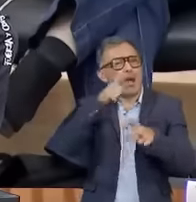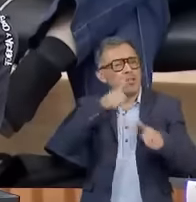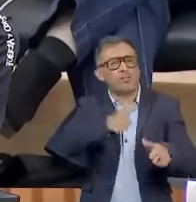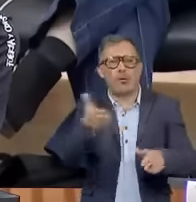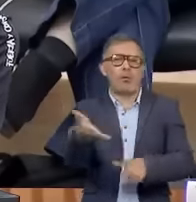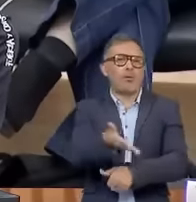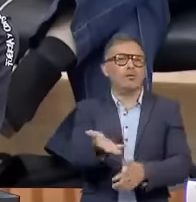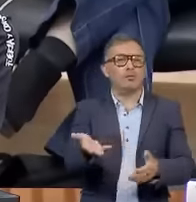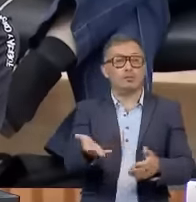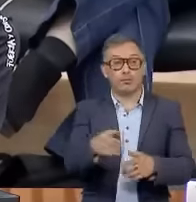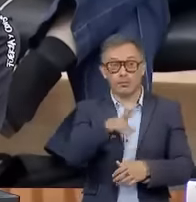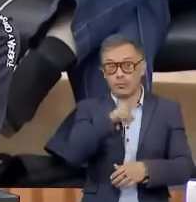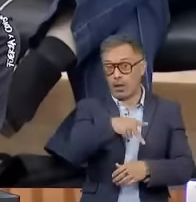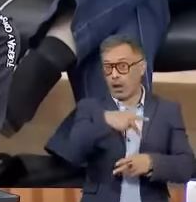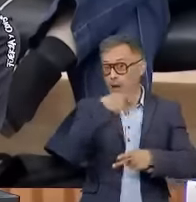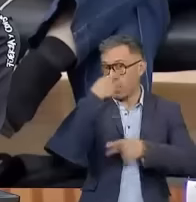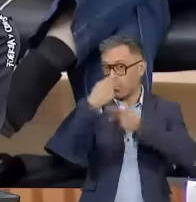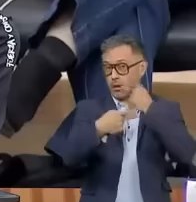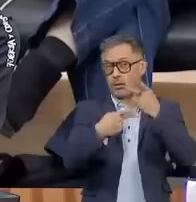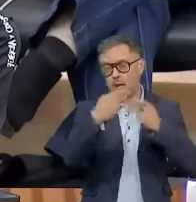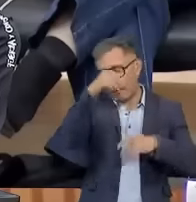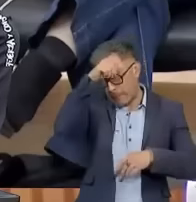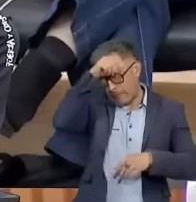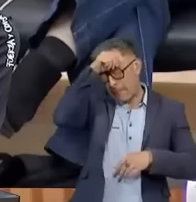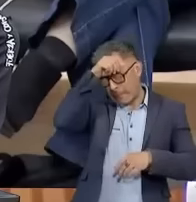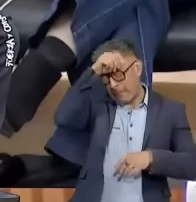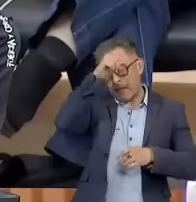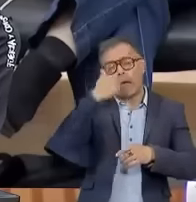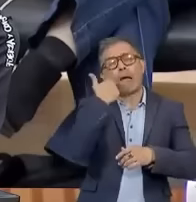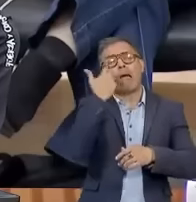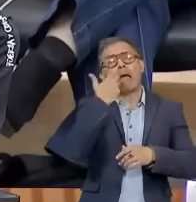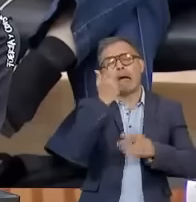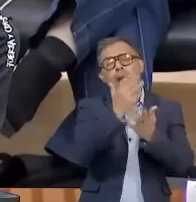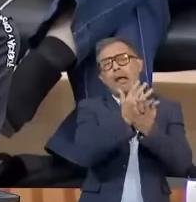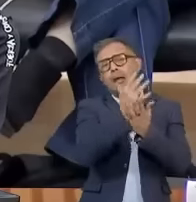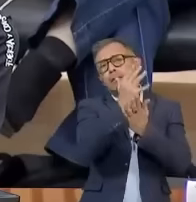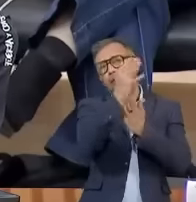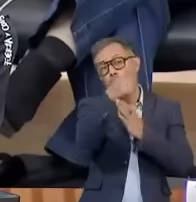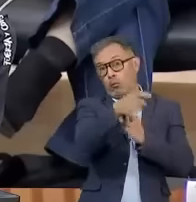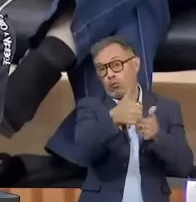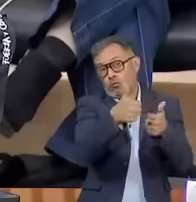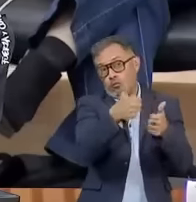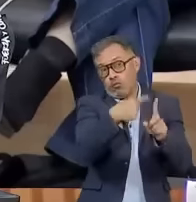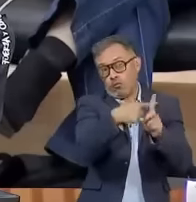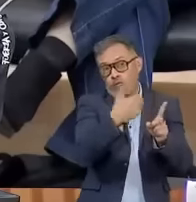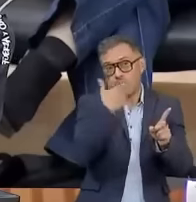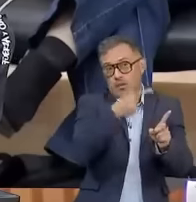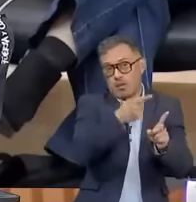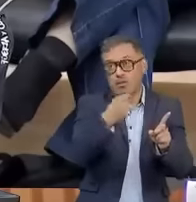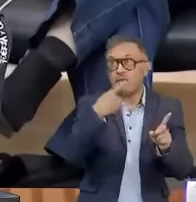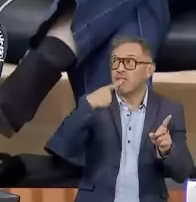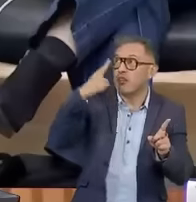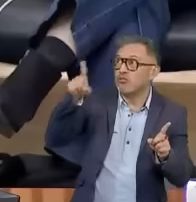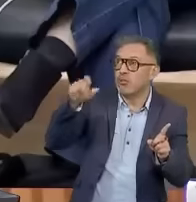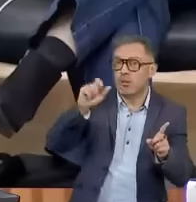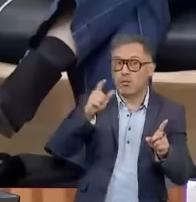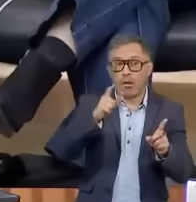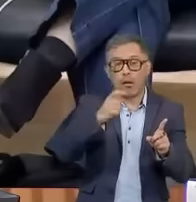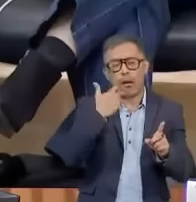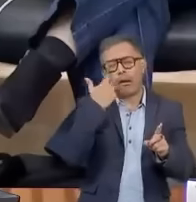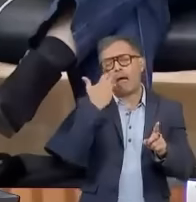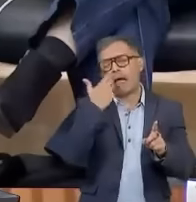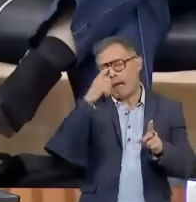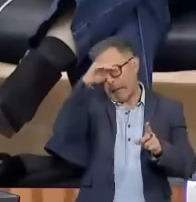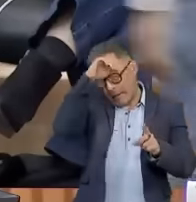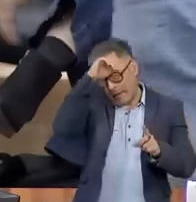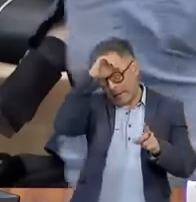digo para la exageración es muy bueno para defender nada ni para denunciar es bueno pero para la exageración Sí yo